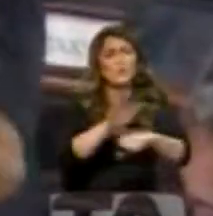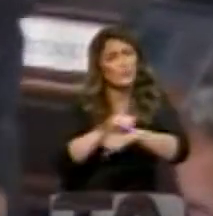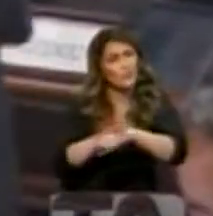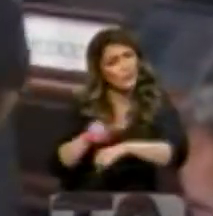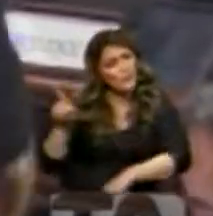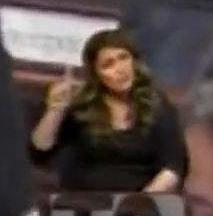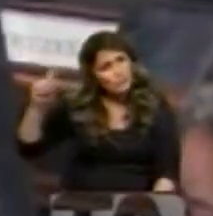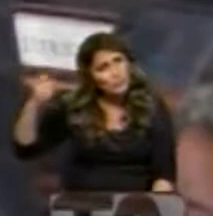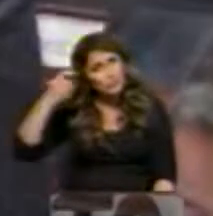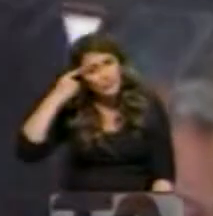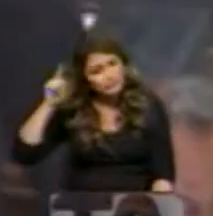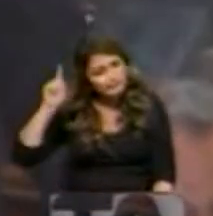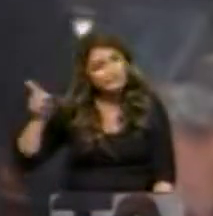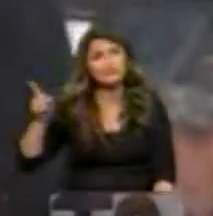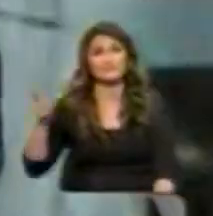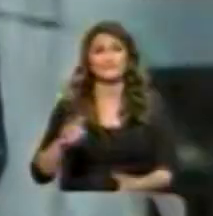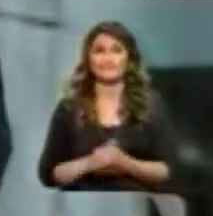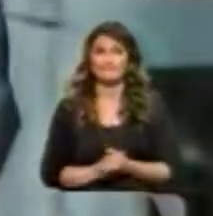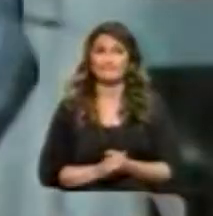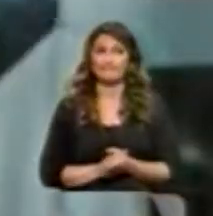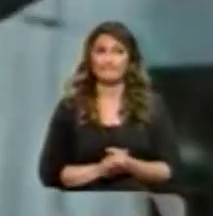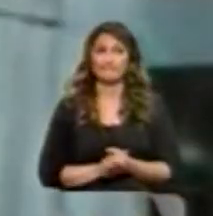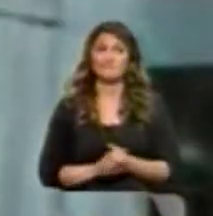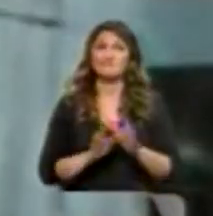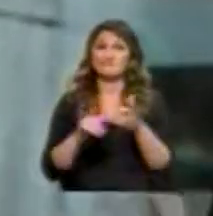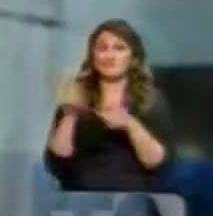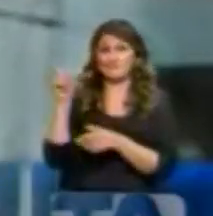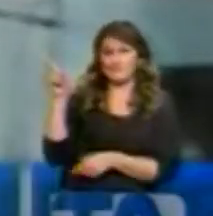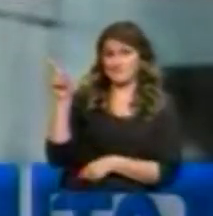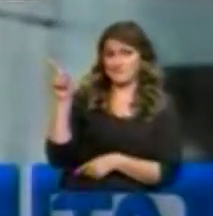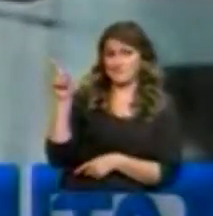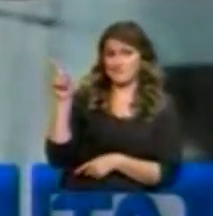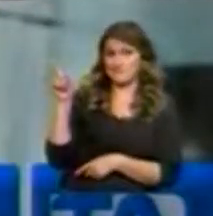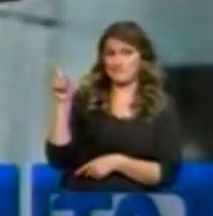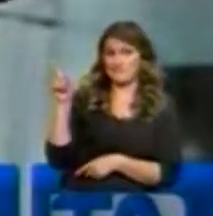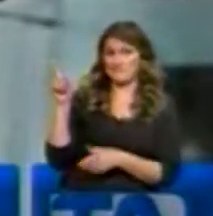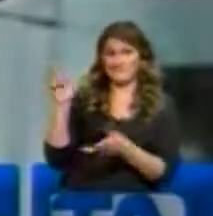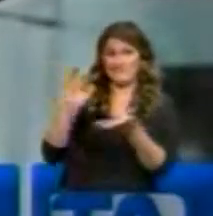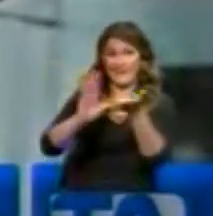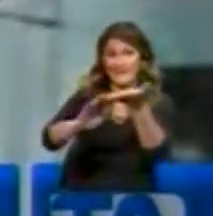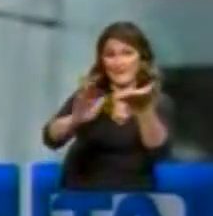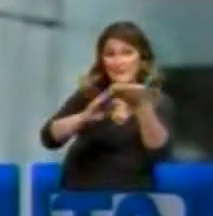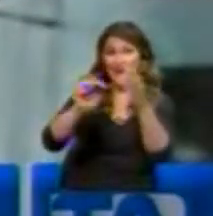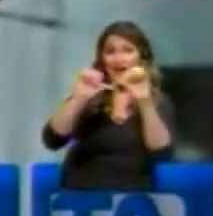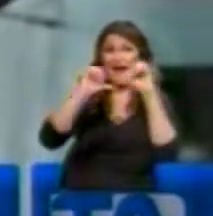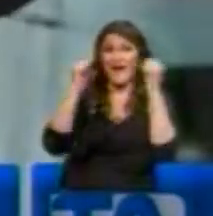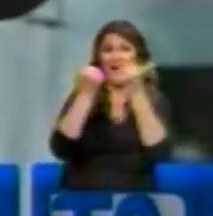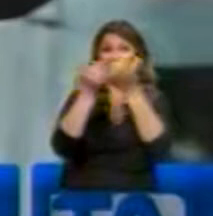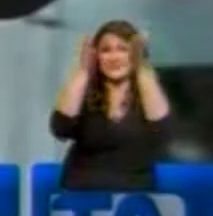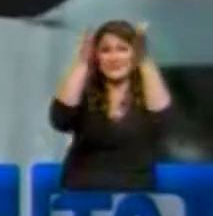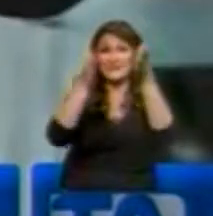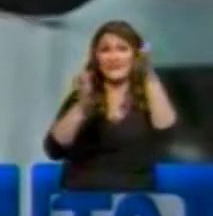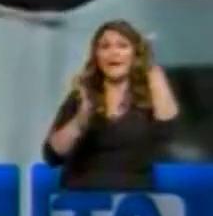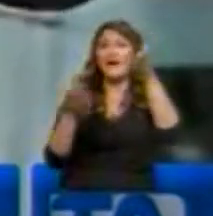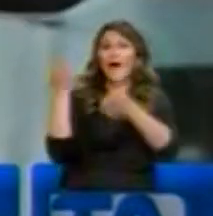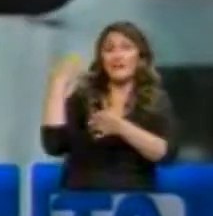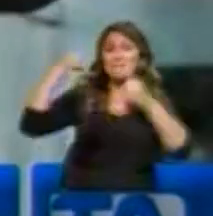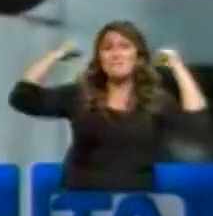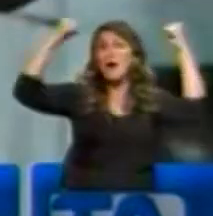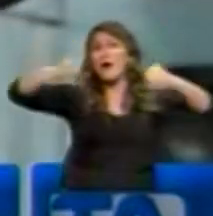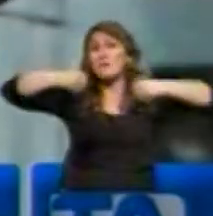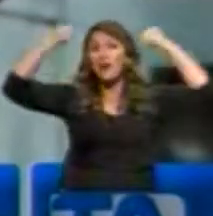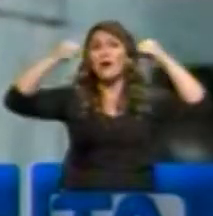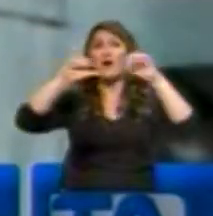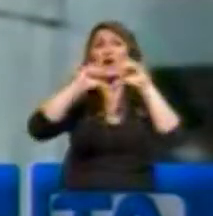días de las protestas. Por favor, ahora tardíamente estamos en una